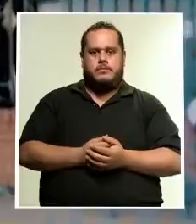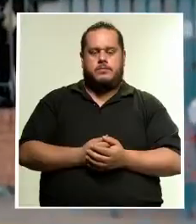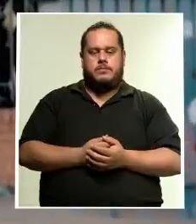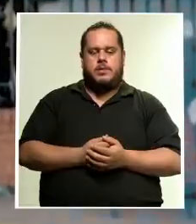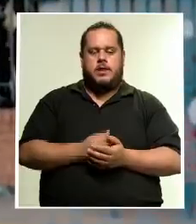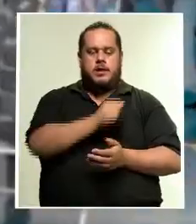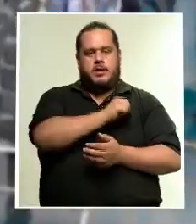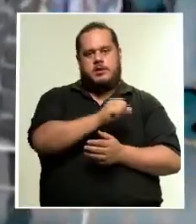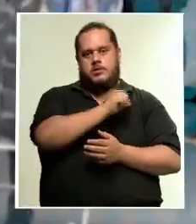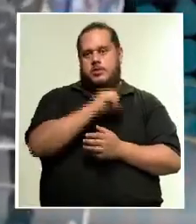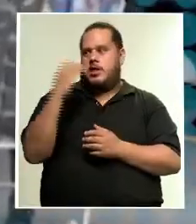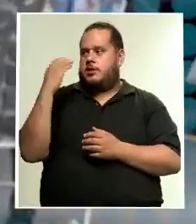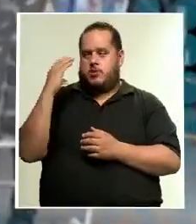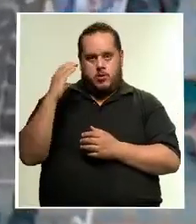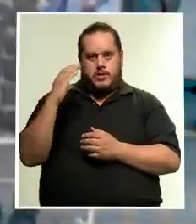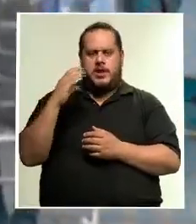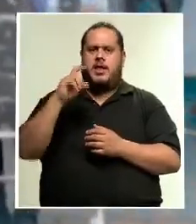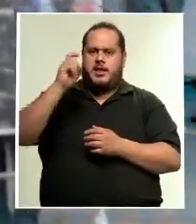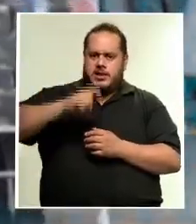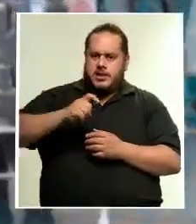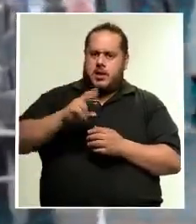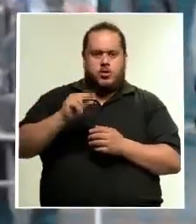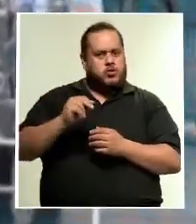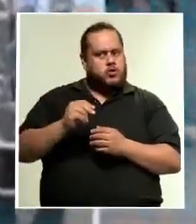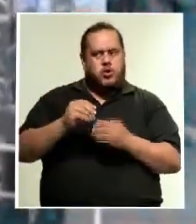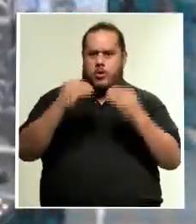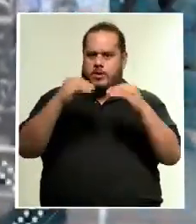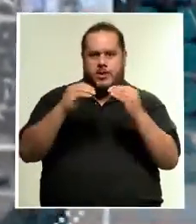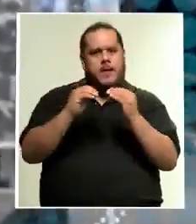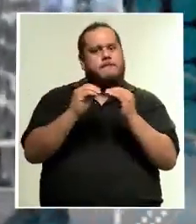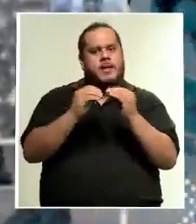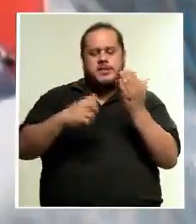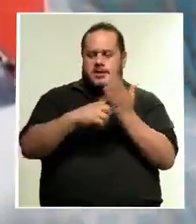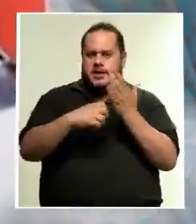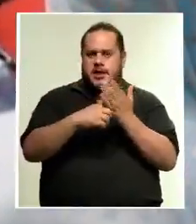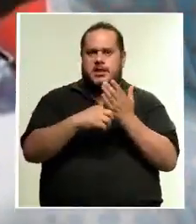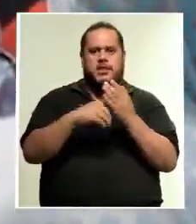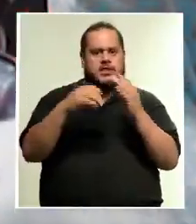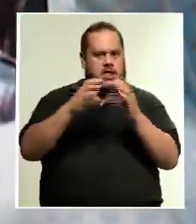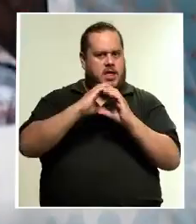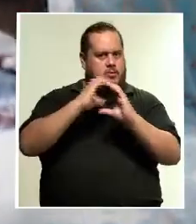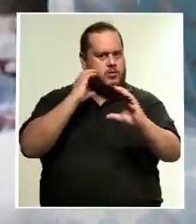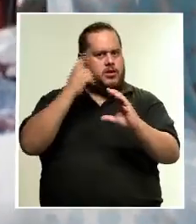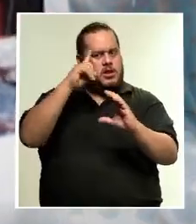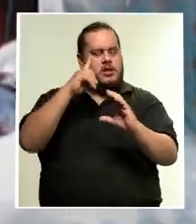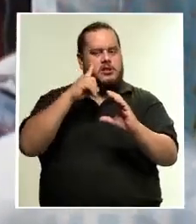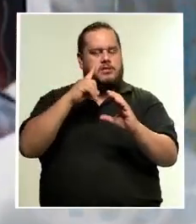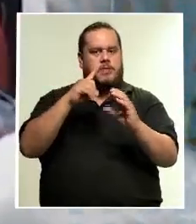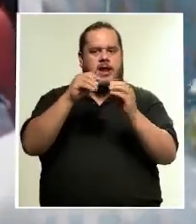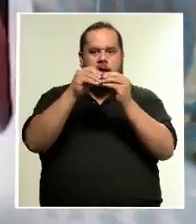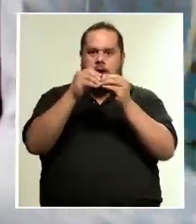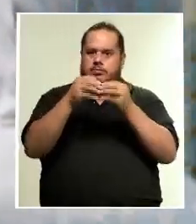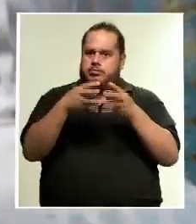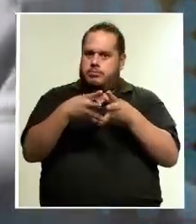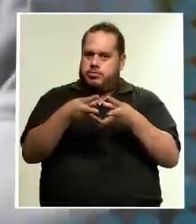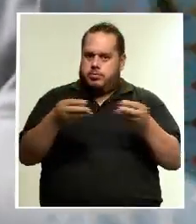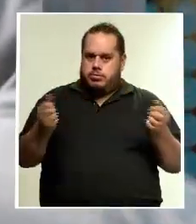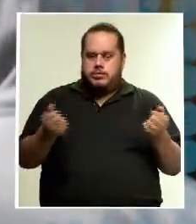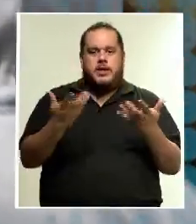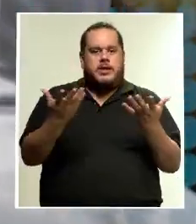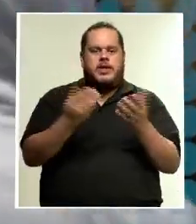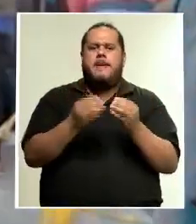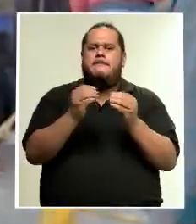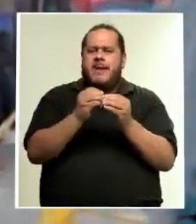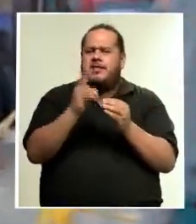Y las autoridades colombianas decidieron no vender más tiquetes de bus para descongestionar la estación en El Pasto, al sur del país, y donde se encuentran